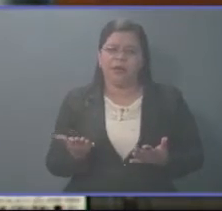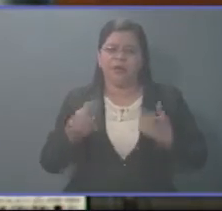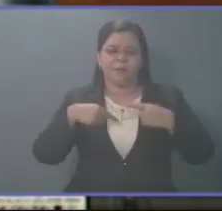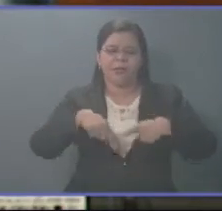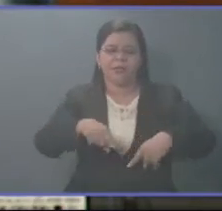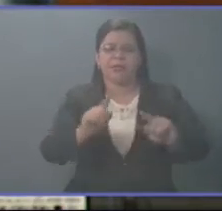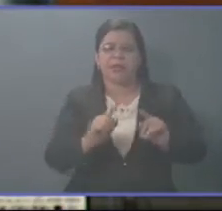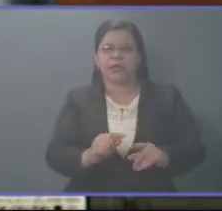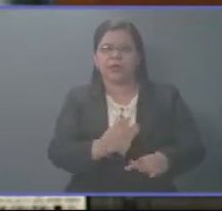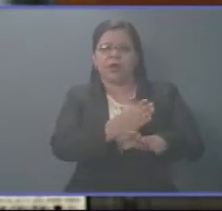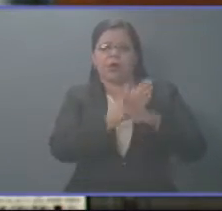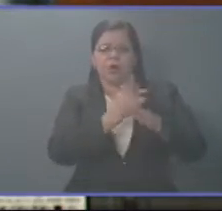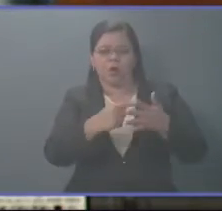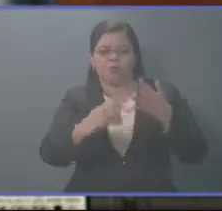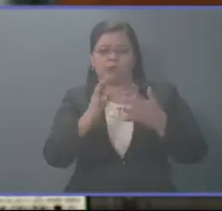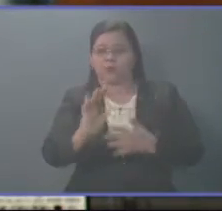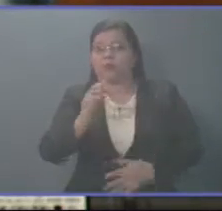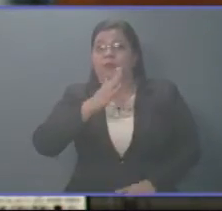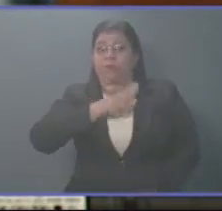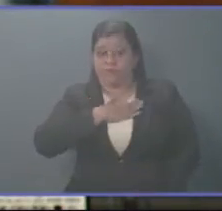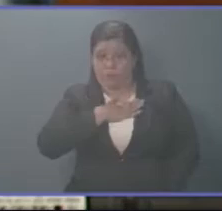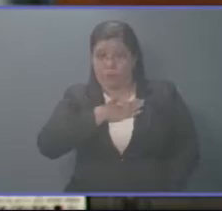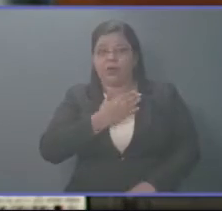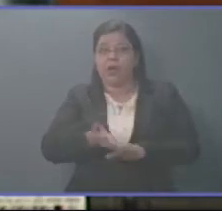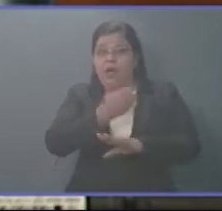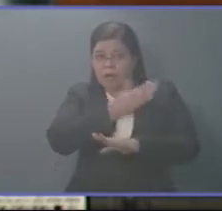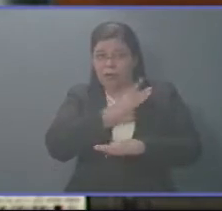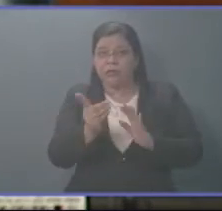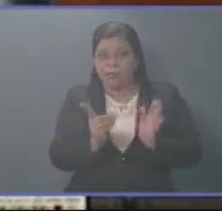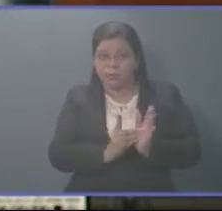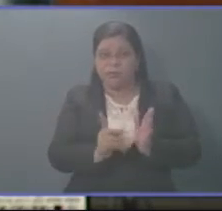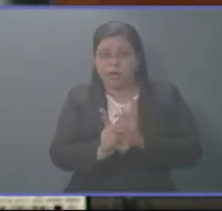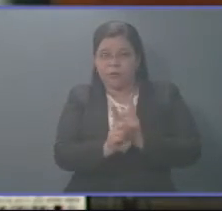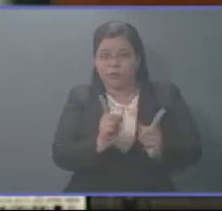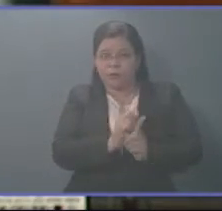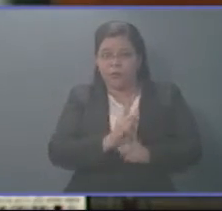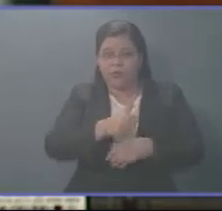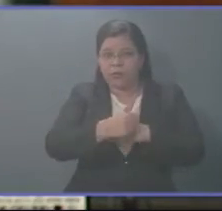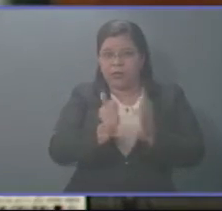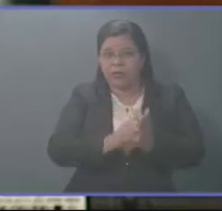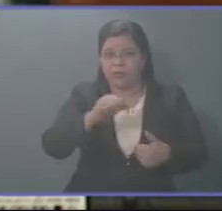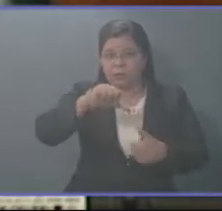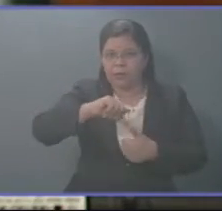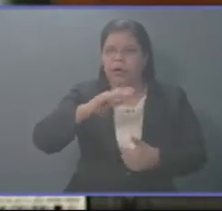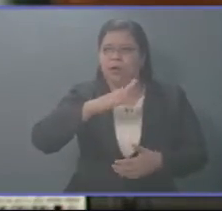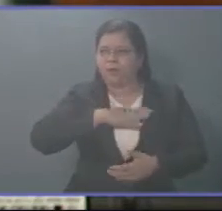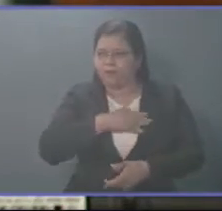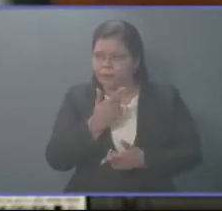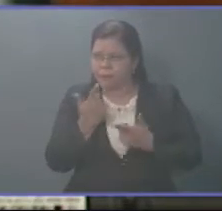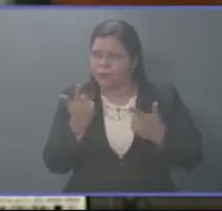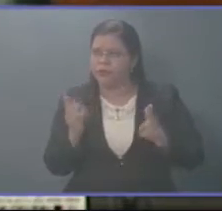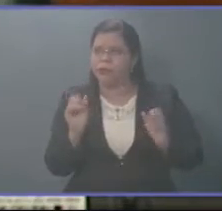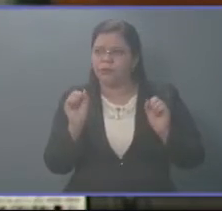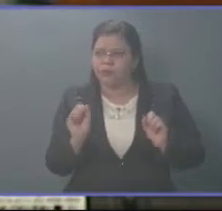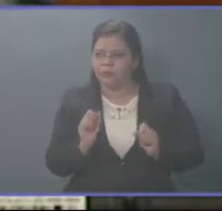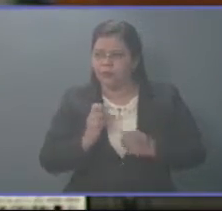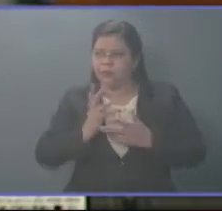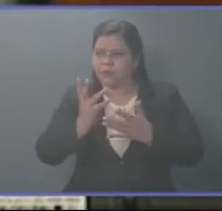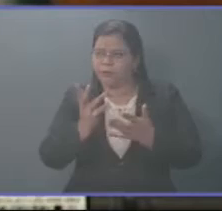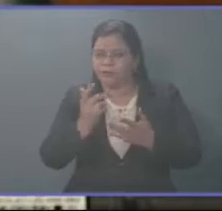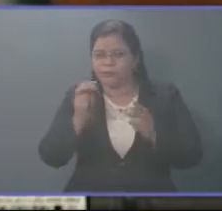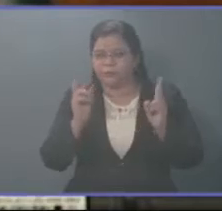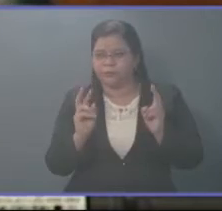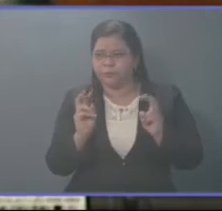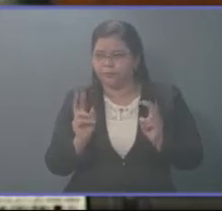mismo. Yo soy una, bueno, yo fui diputada suplente del Parlamento Centroamericano y me he tomado la libertad de hablar sobre este tema con